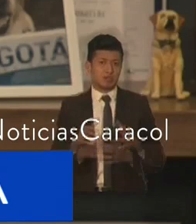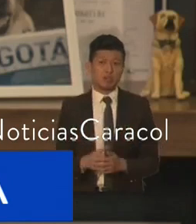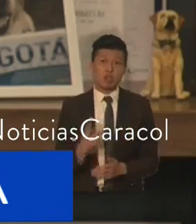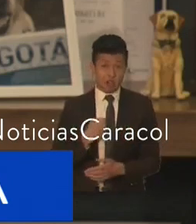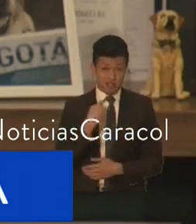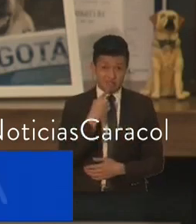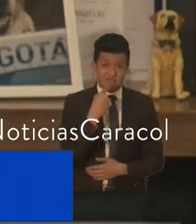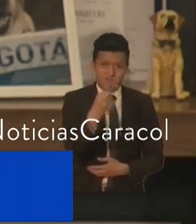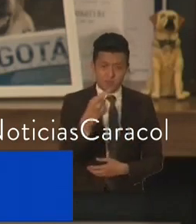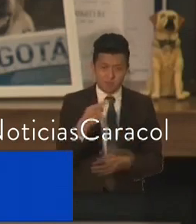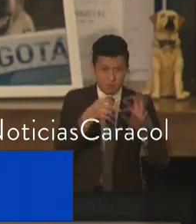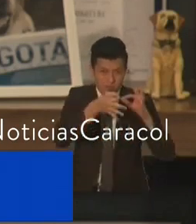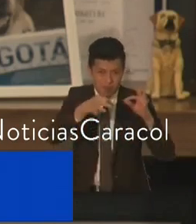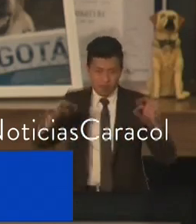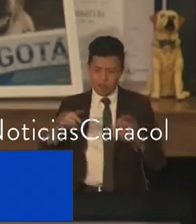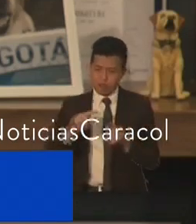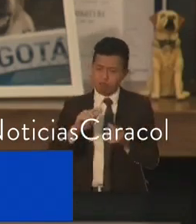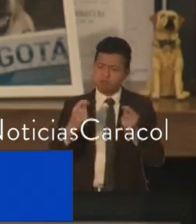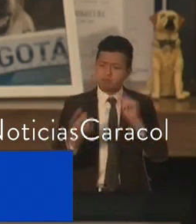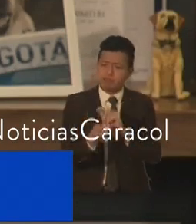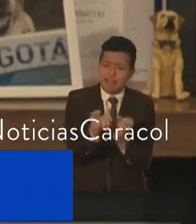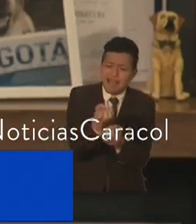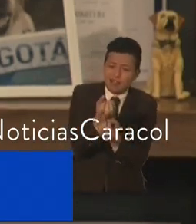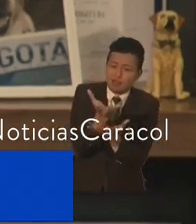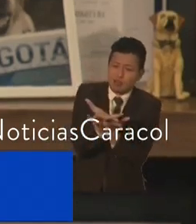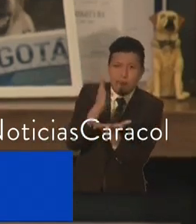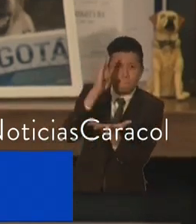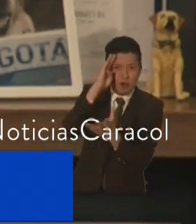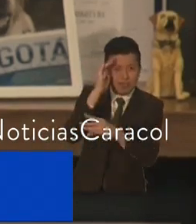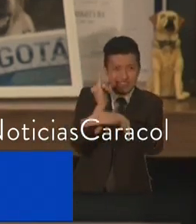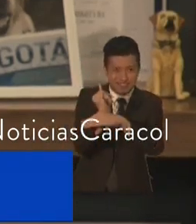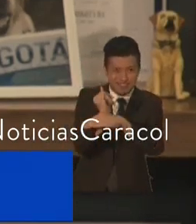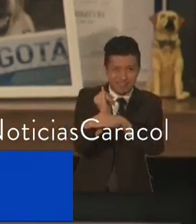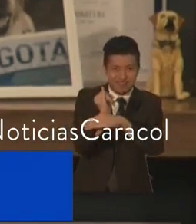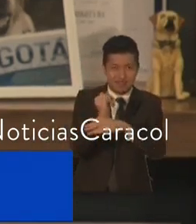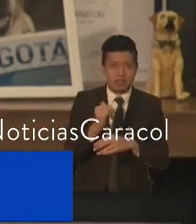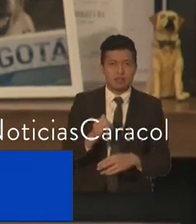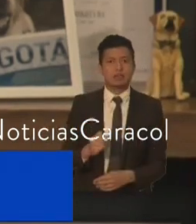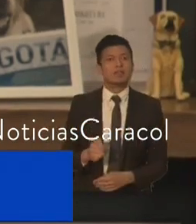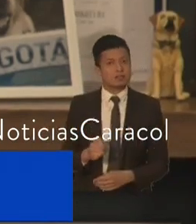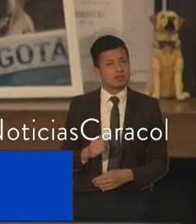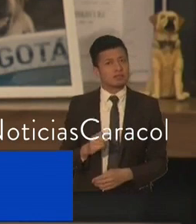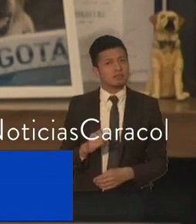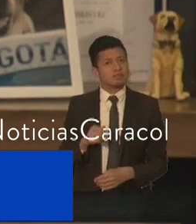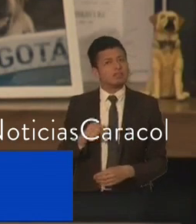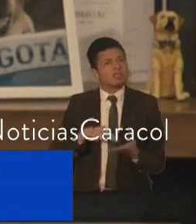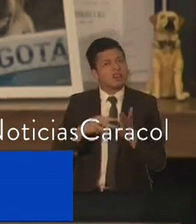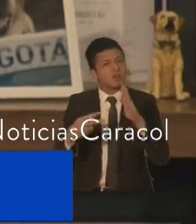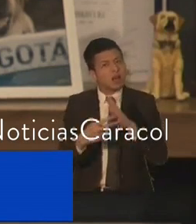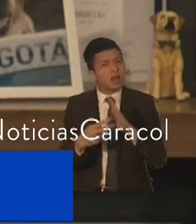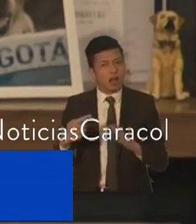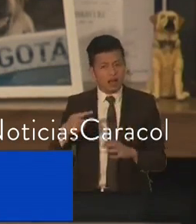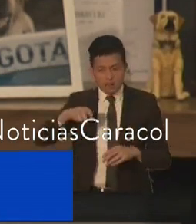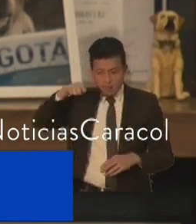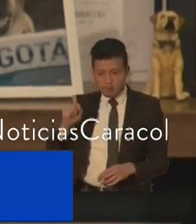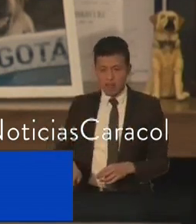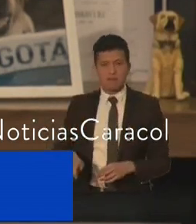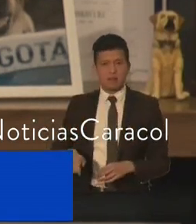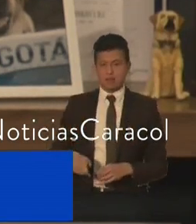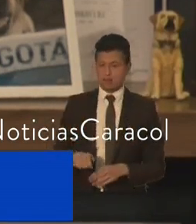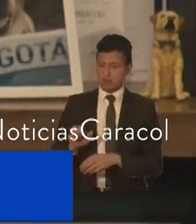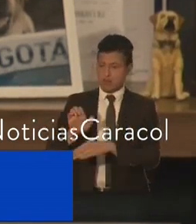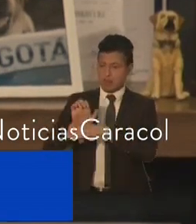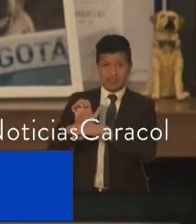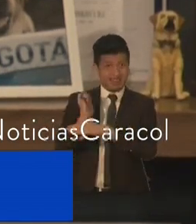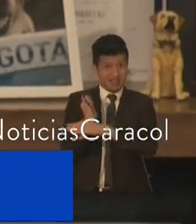Me refiero a que se reconozca de una vez por todas que la Policía Nacional debe ser un organismo civil, que no